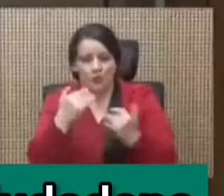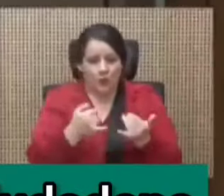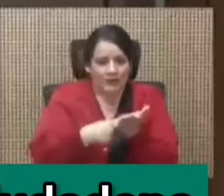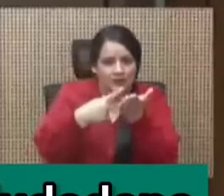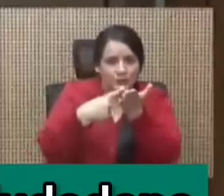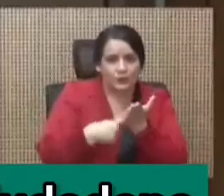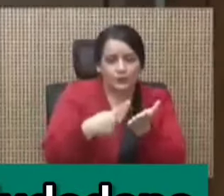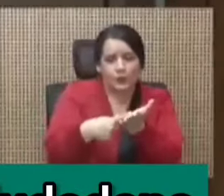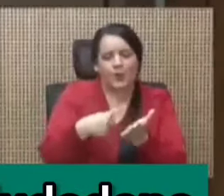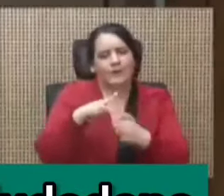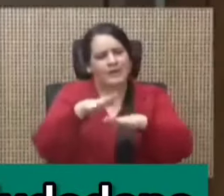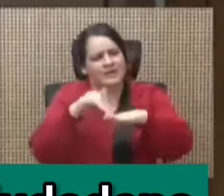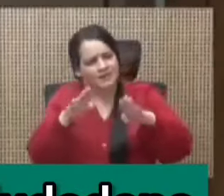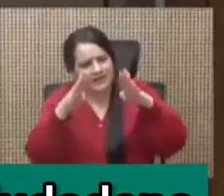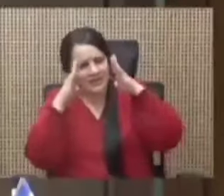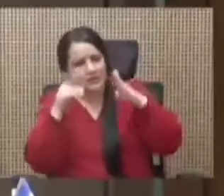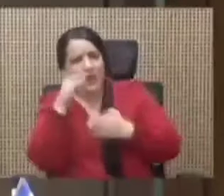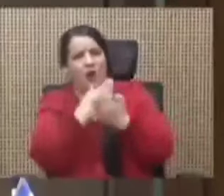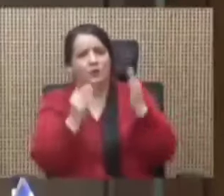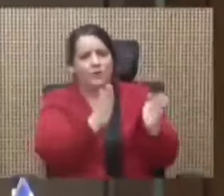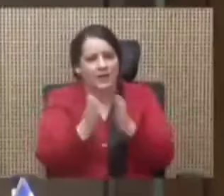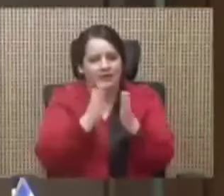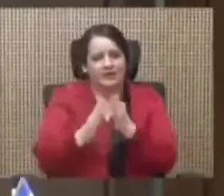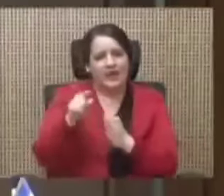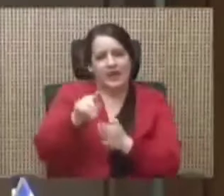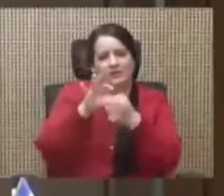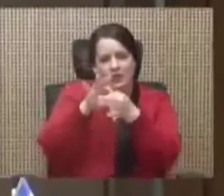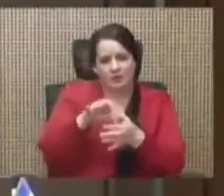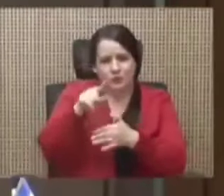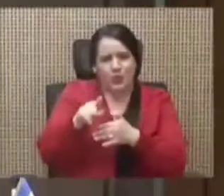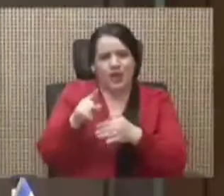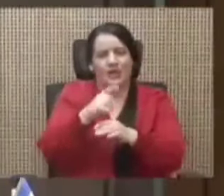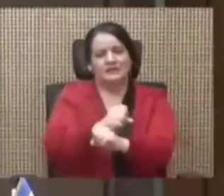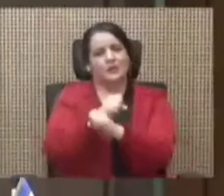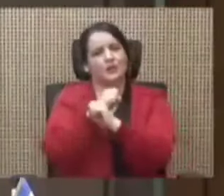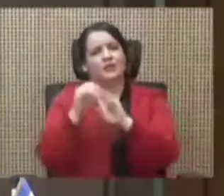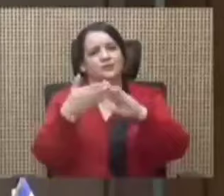plantea en cuanto al tema de la seguridad ciudadana, que para nadie es un secreto